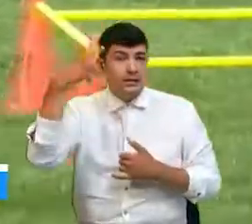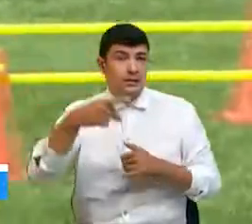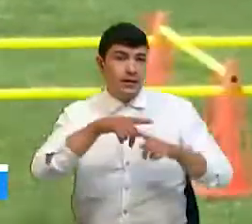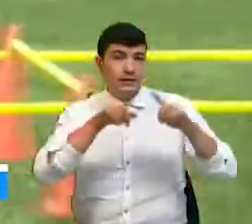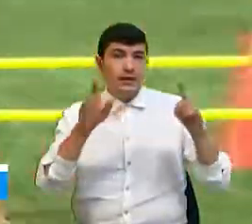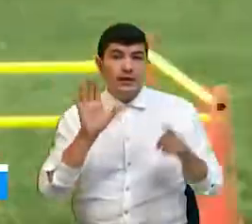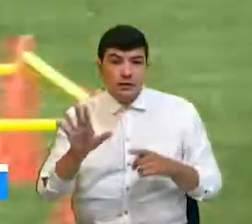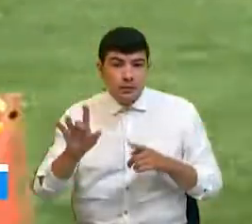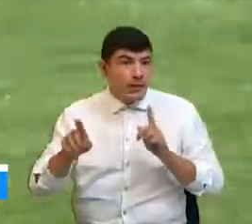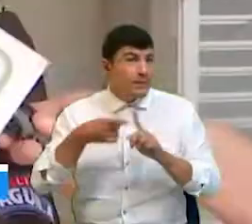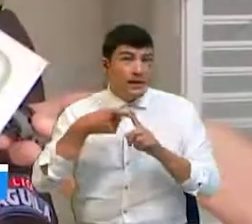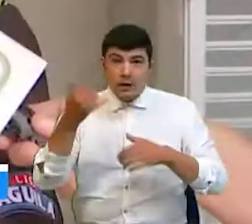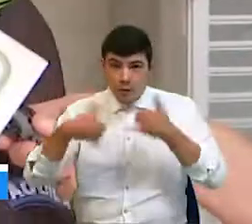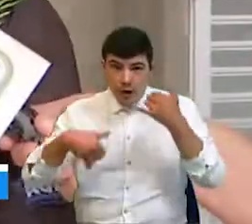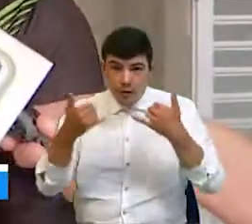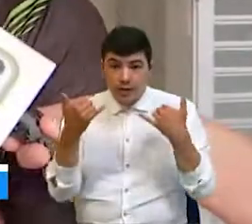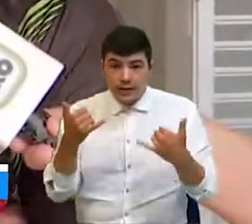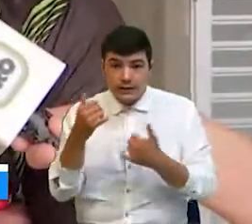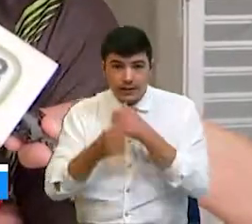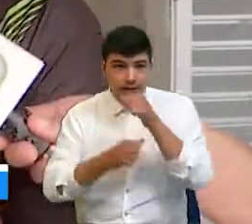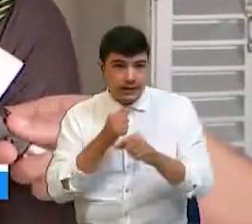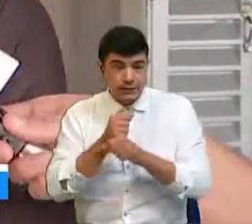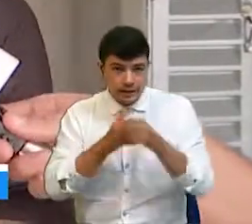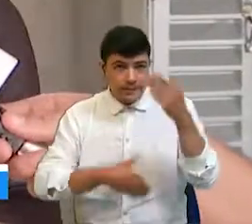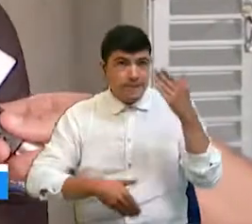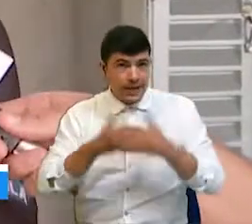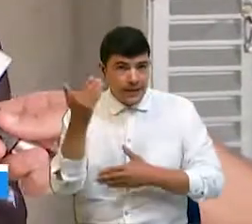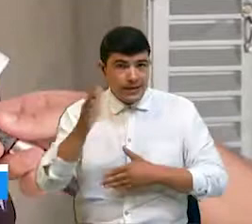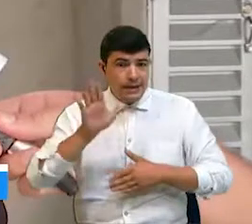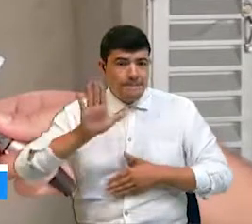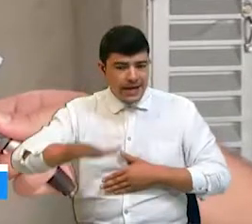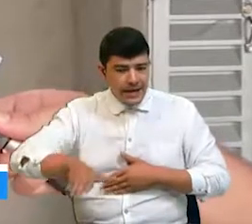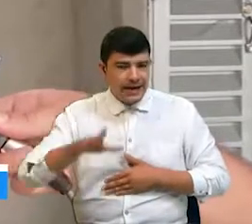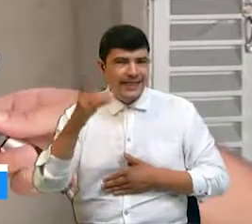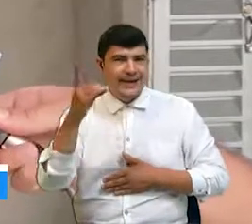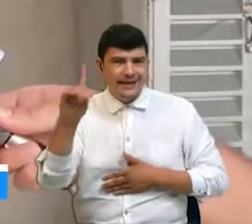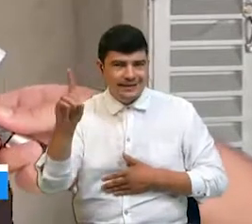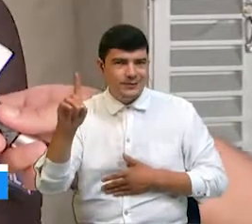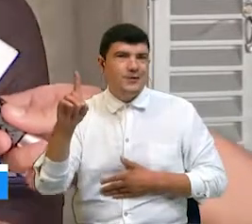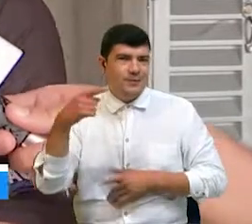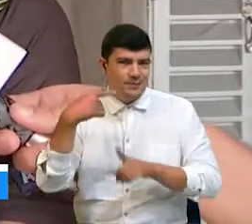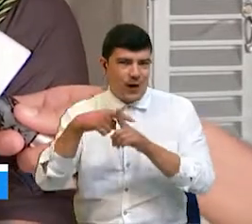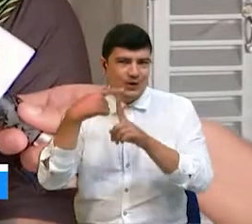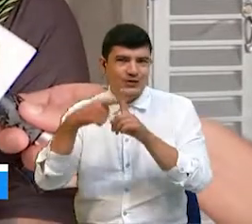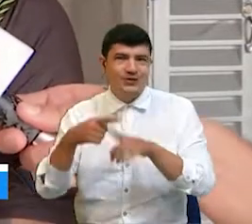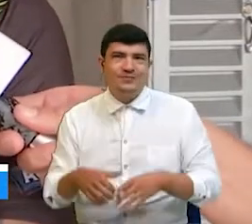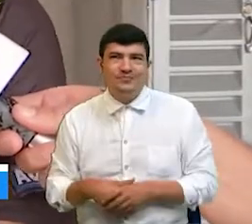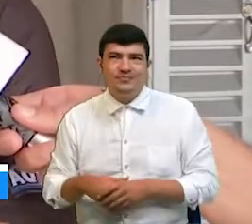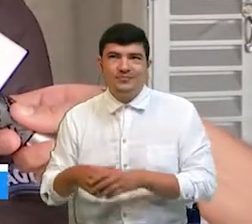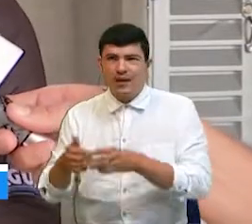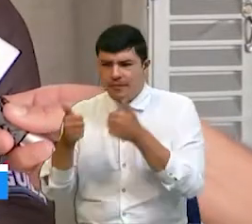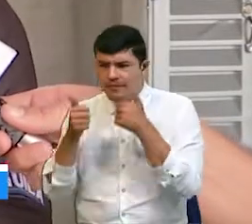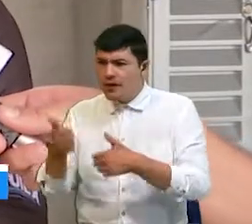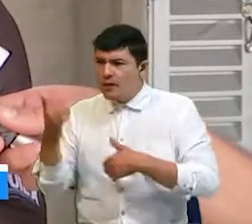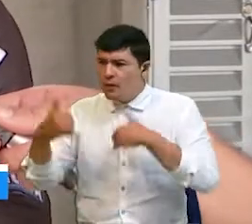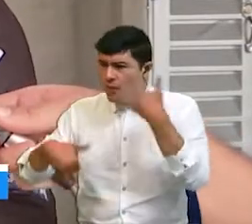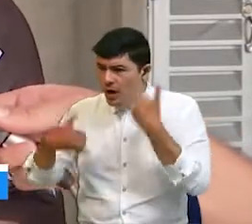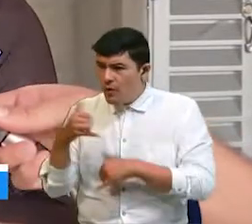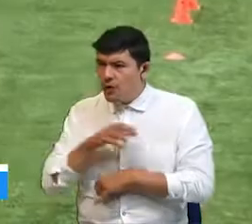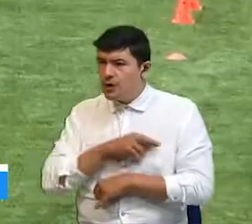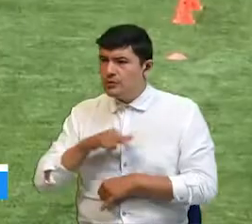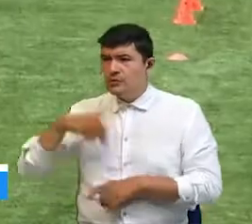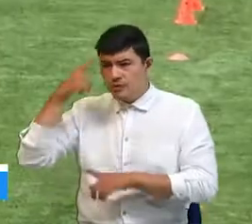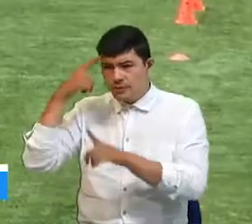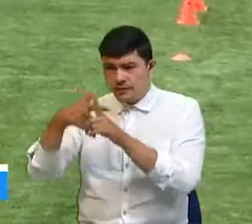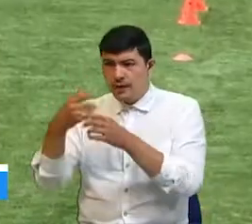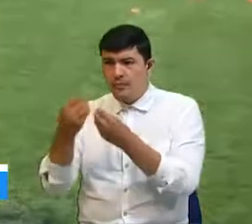su arranque sea con pie derecho. Creemos que tenemos un buen grupo, buenos jugadores y tenemos muchas expectativas, mucha